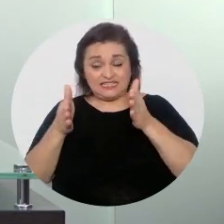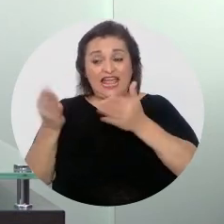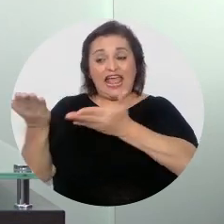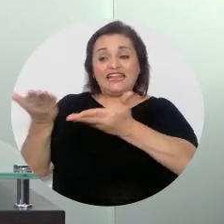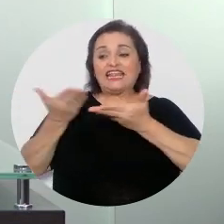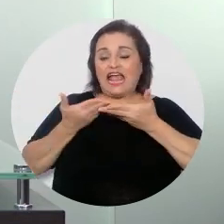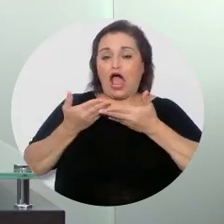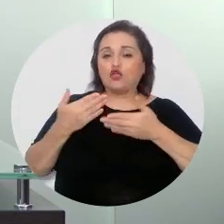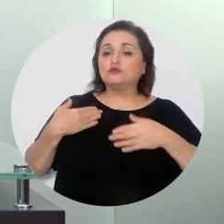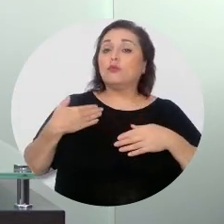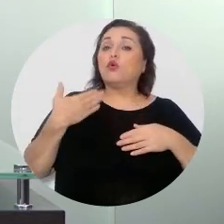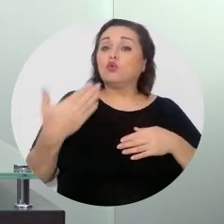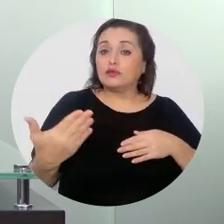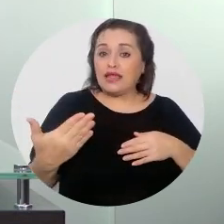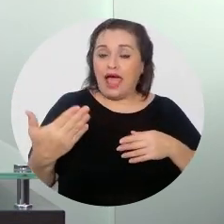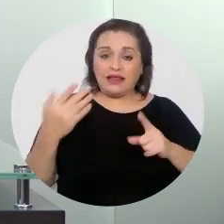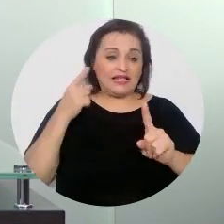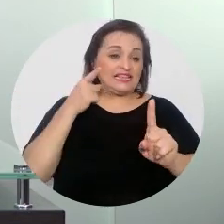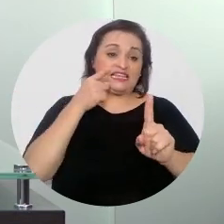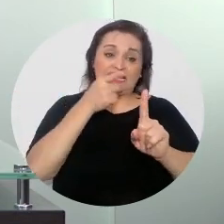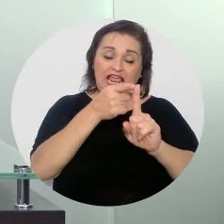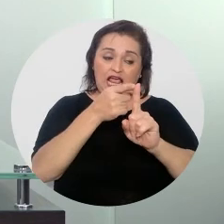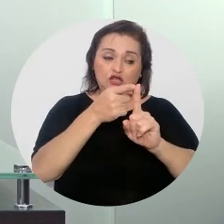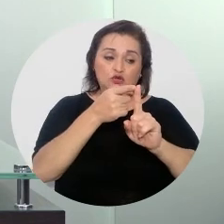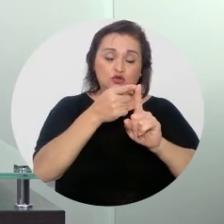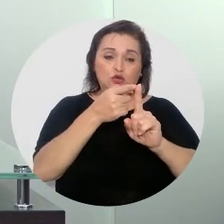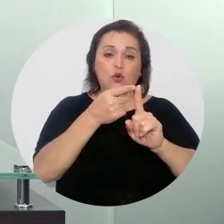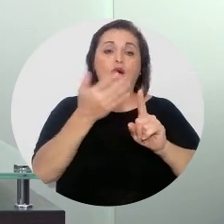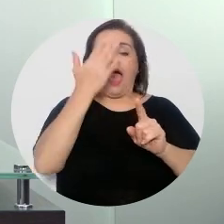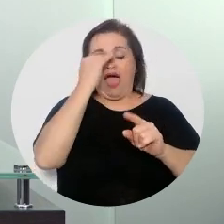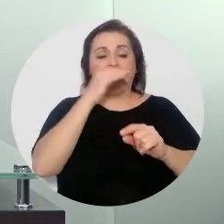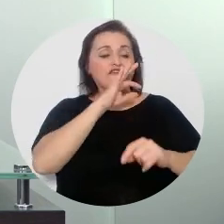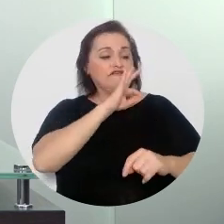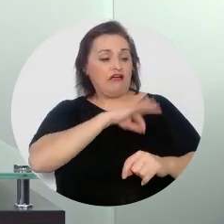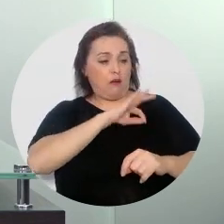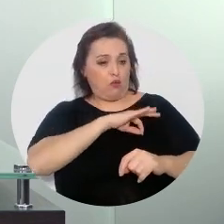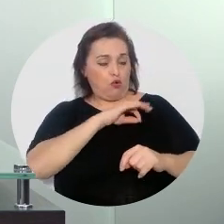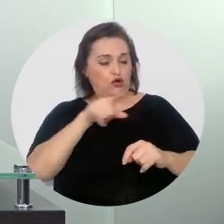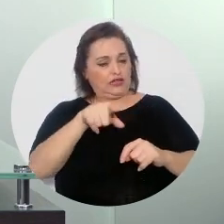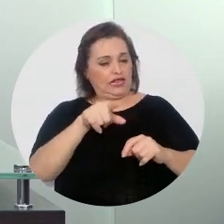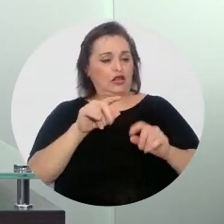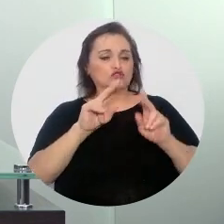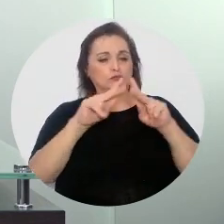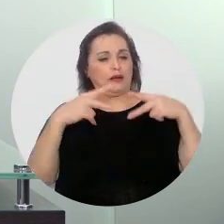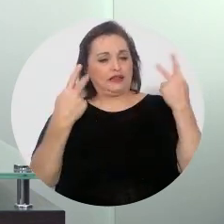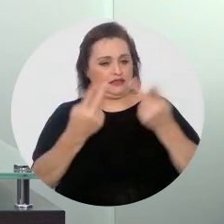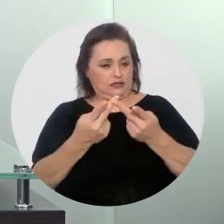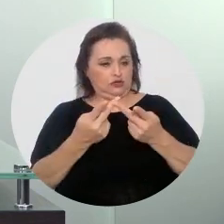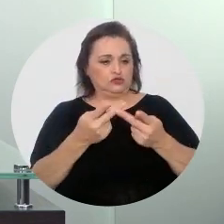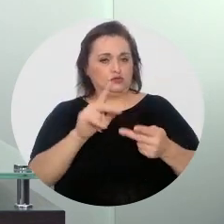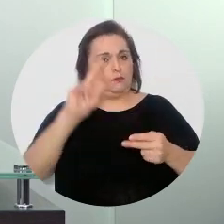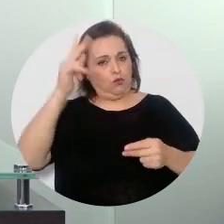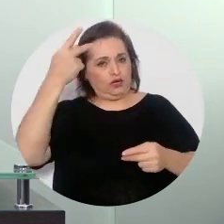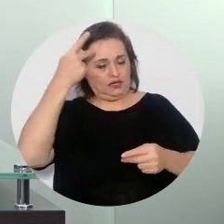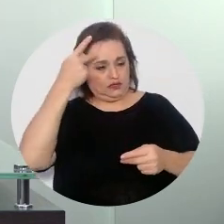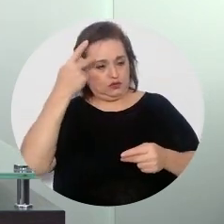son entregados de manera voluntaria y directa a favor de las arcas